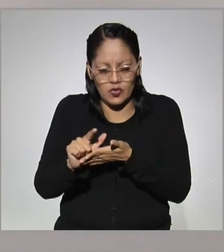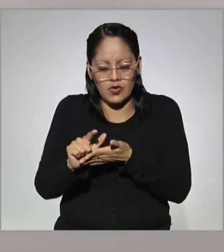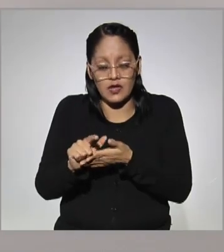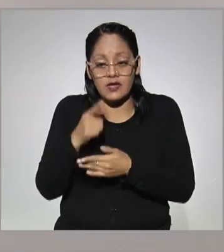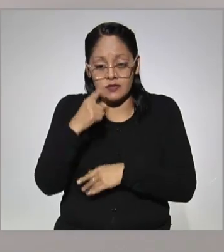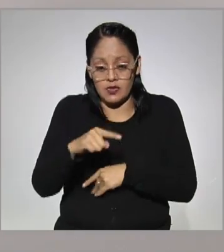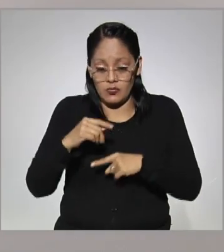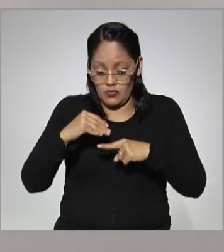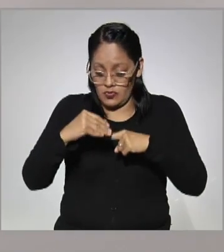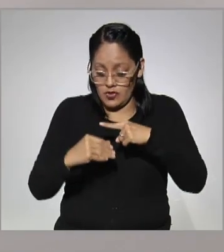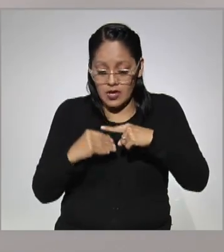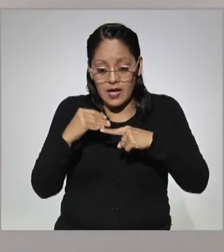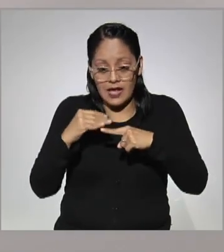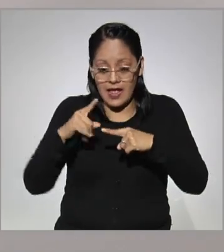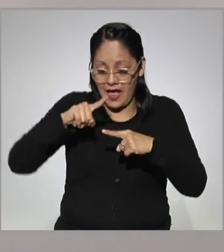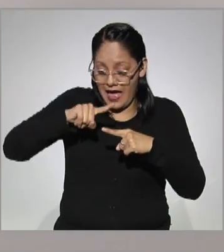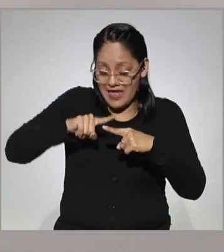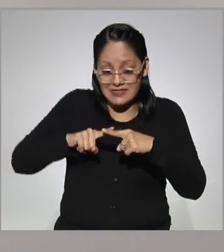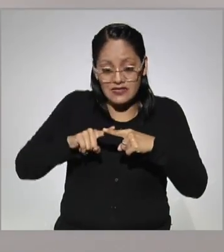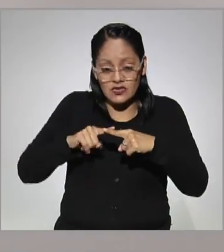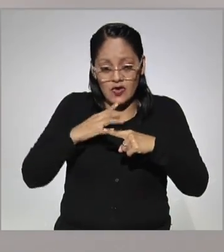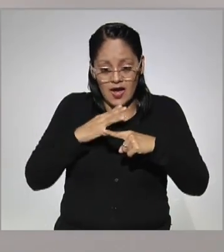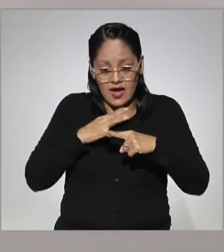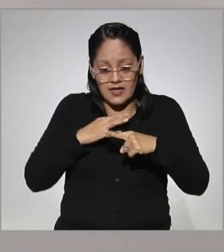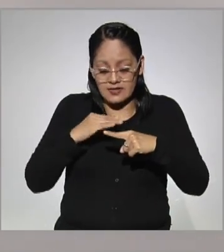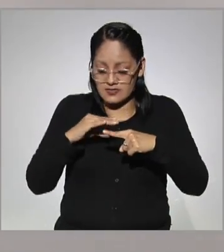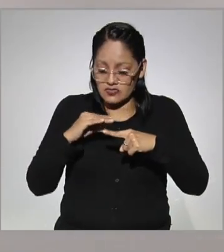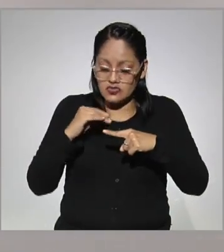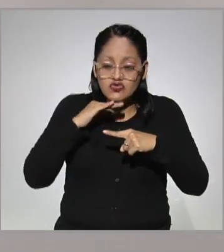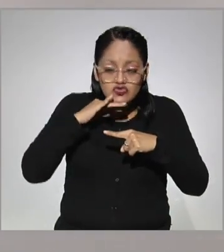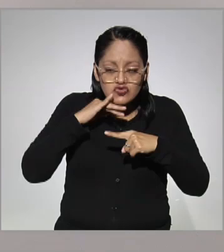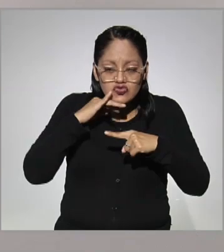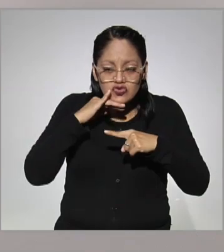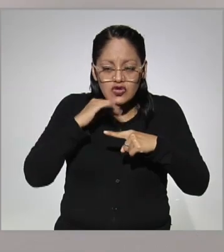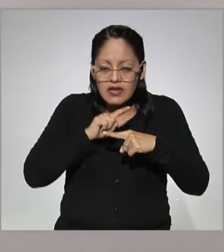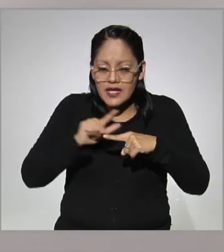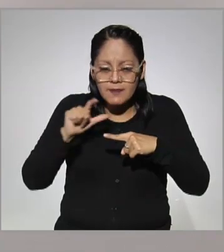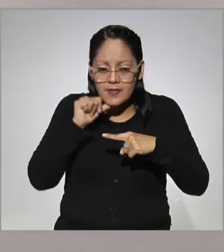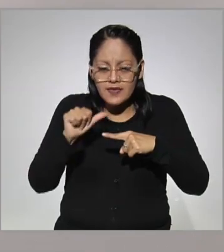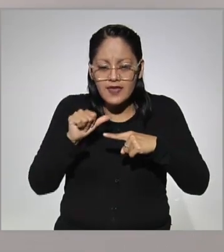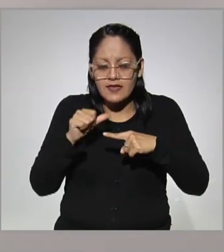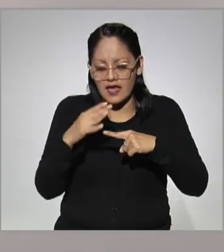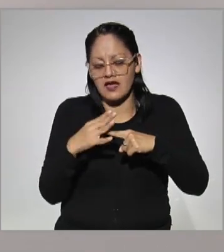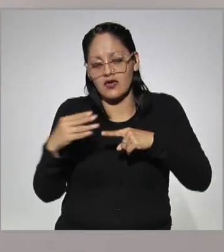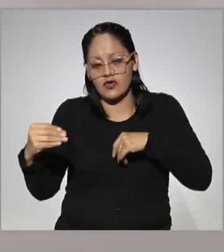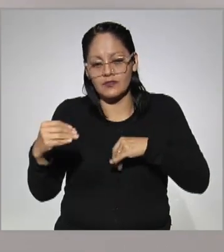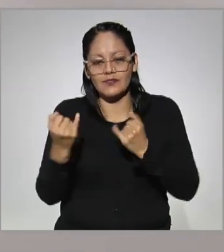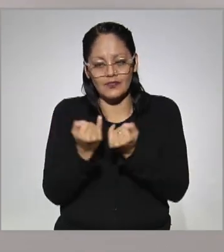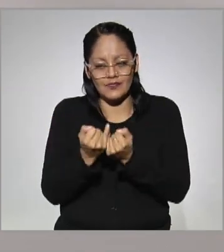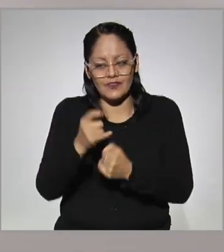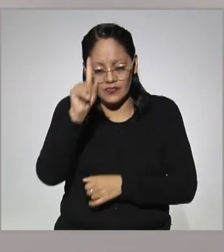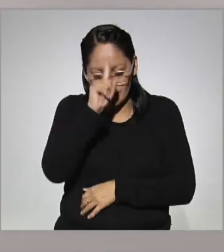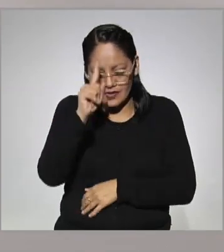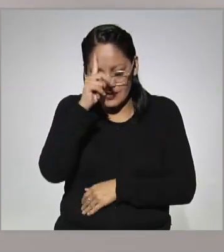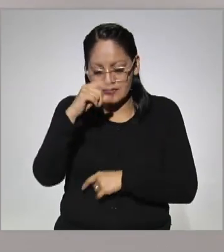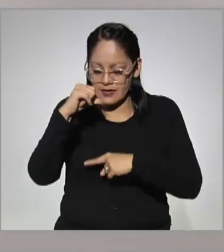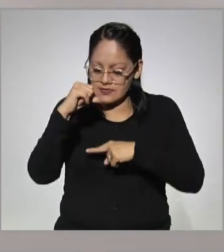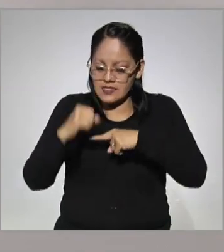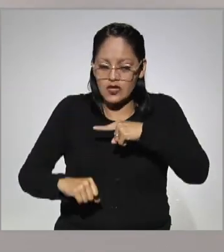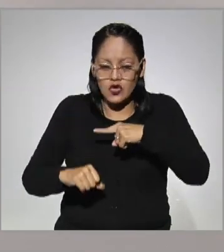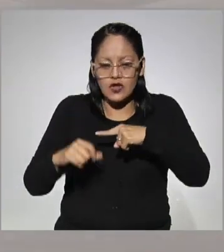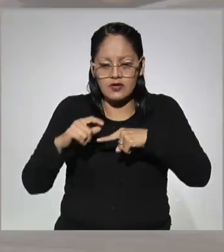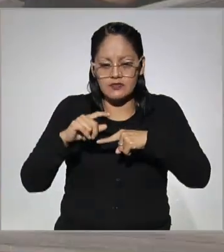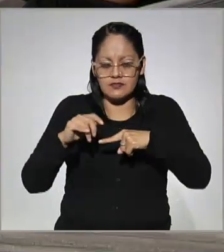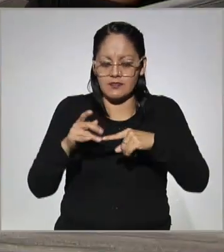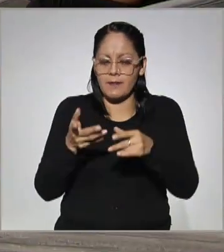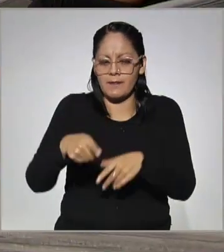el riesgo de contagio es mucho mayor. De hecho, de una de las medidas preventivas se habla sobre la circuncisión, que es retirar ese prepucio, pero